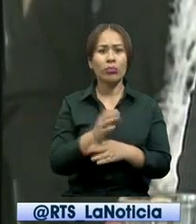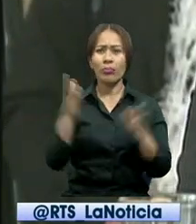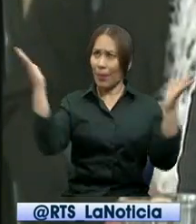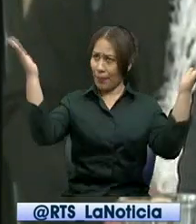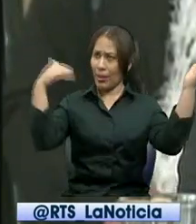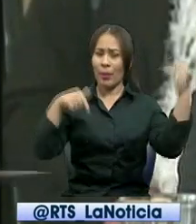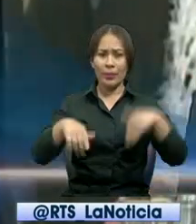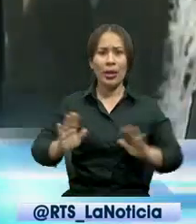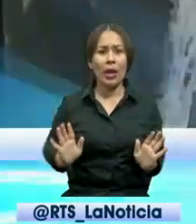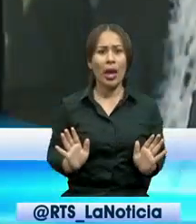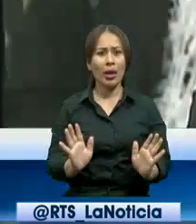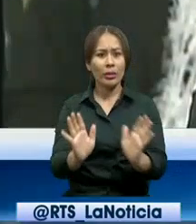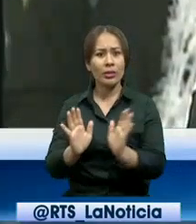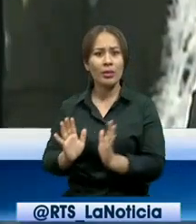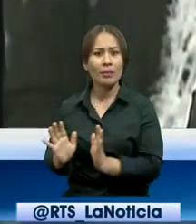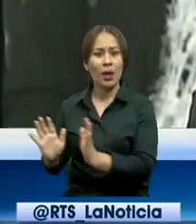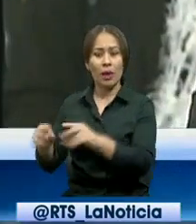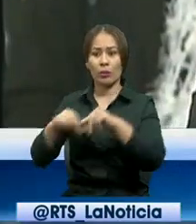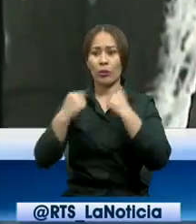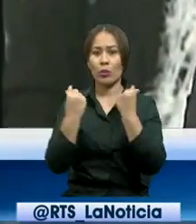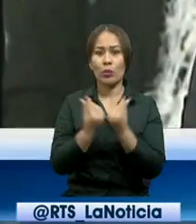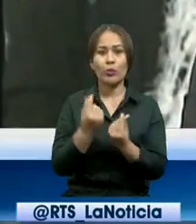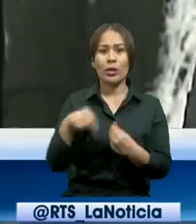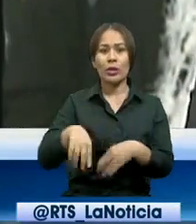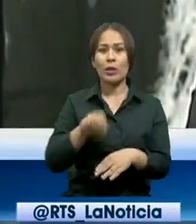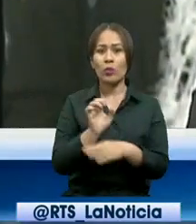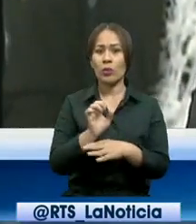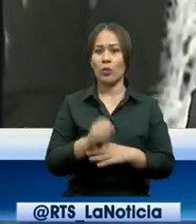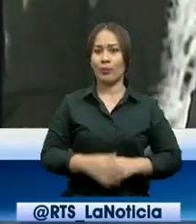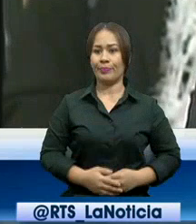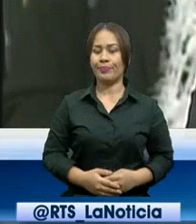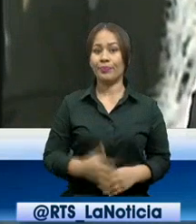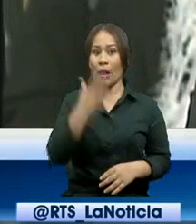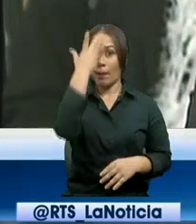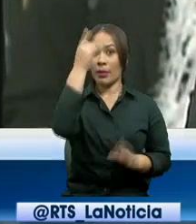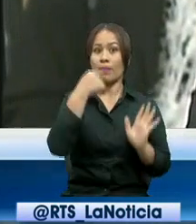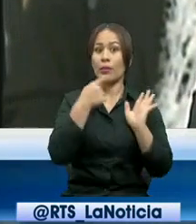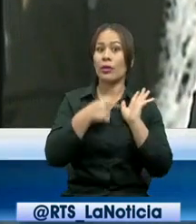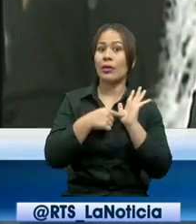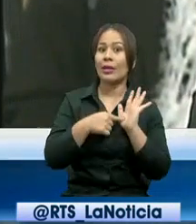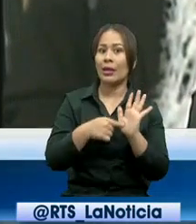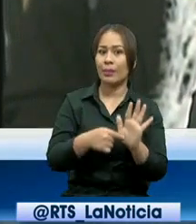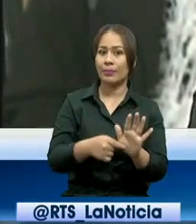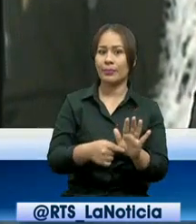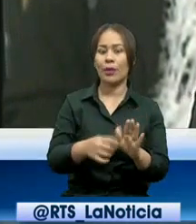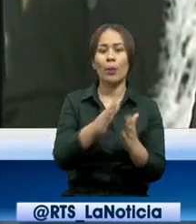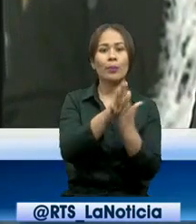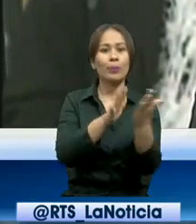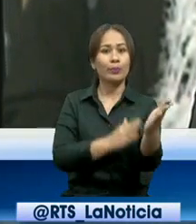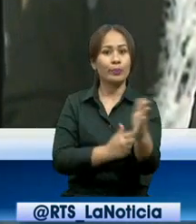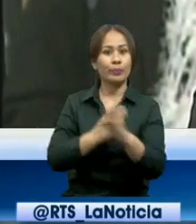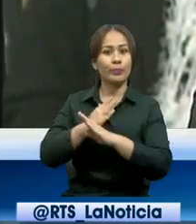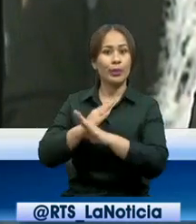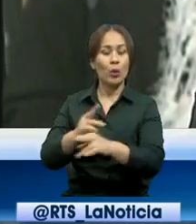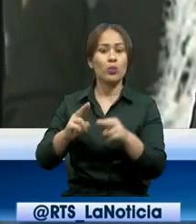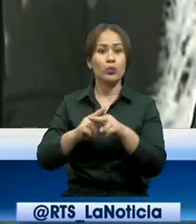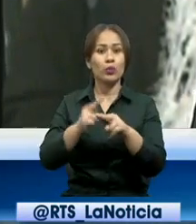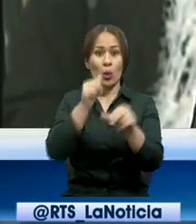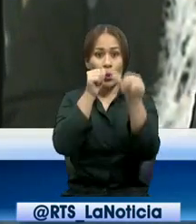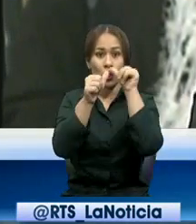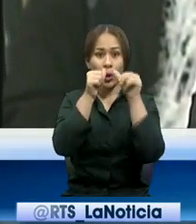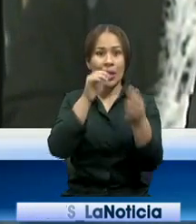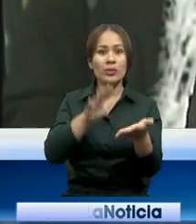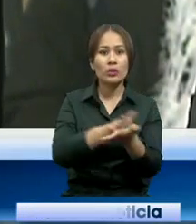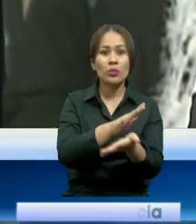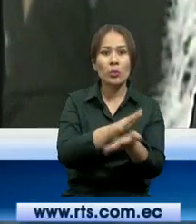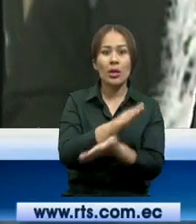tomar impulso las ONG ecuatorianas. Porque, por ejemplo, en el programa de prevención de uso de drogas en escuelas